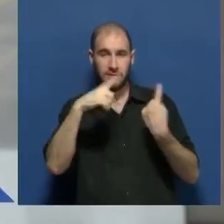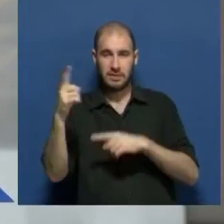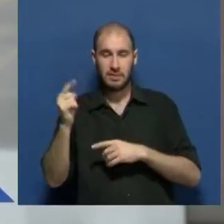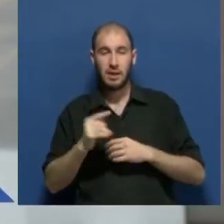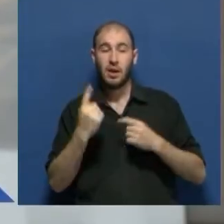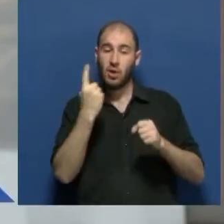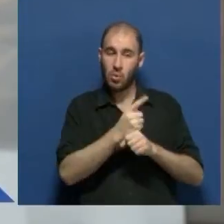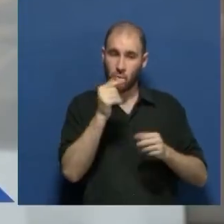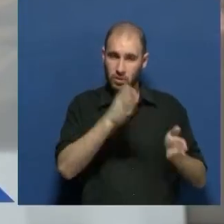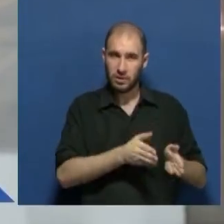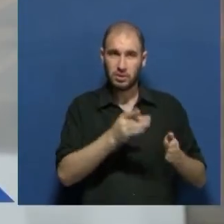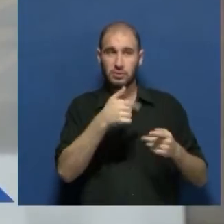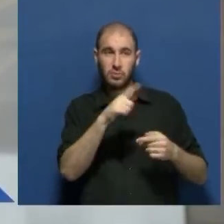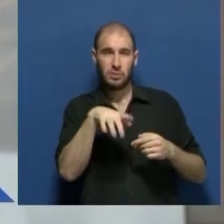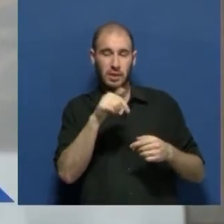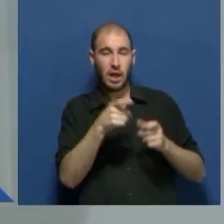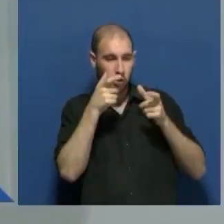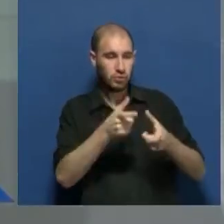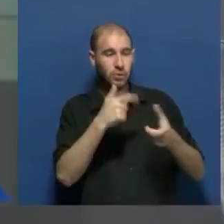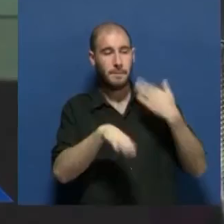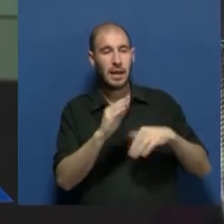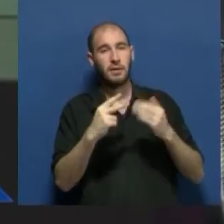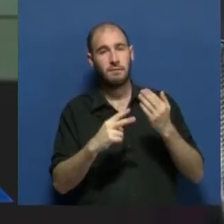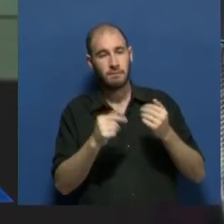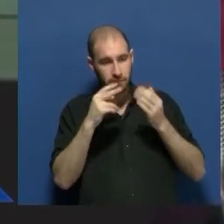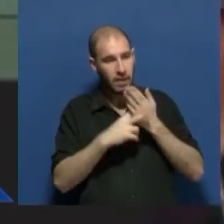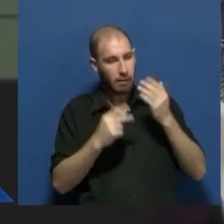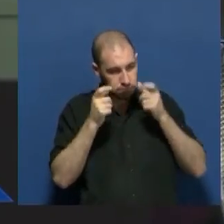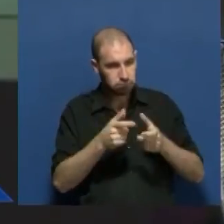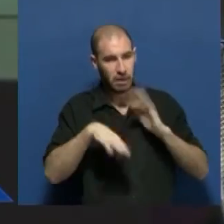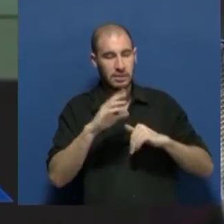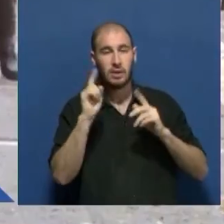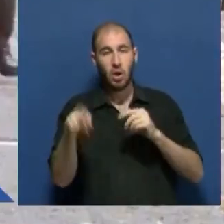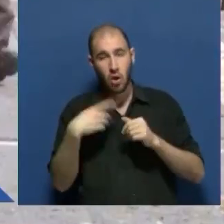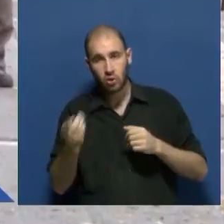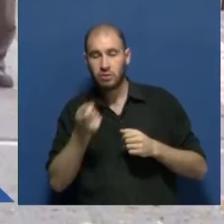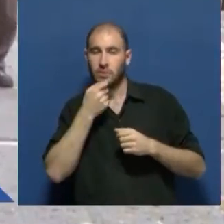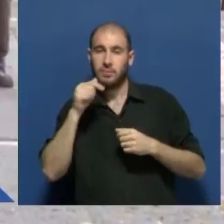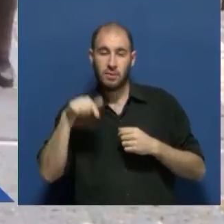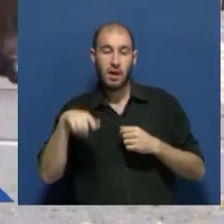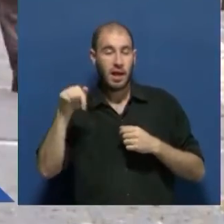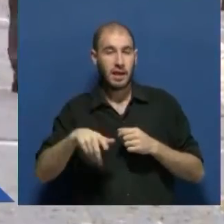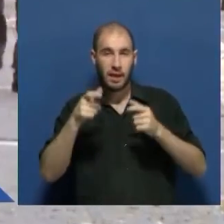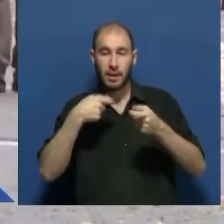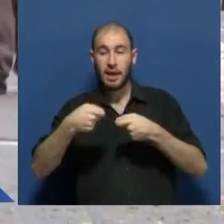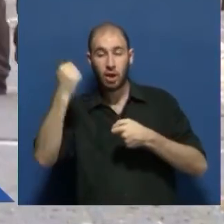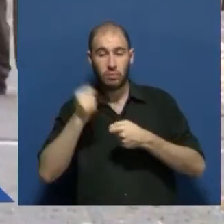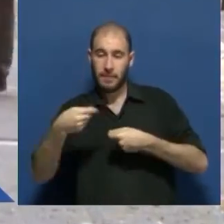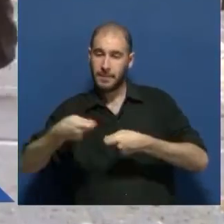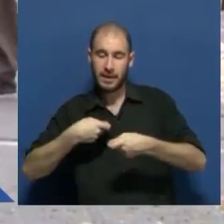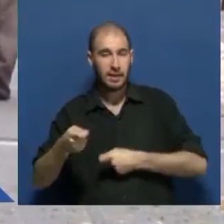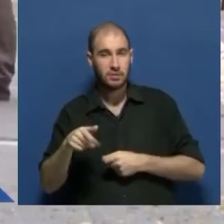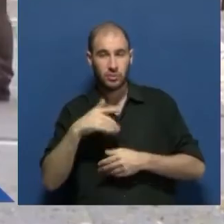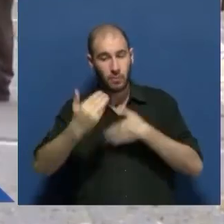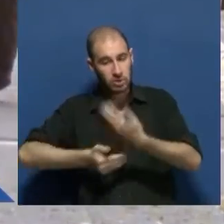¿no? Una que lo que están planteando ustedes, mayor control, fiscalización, y otra que plantea así, bueno, acá hay que desregular la economía. Bueno, estamos